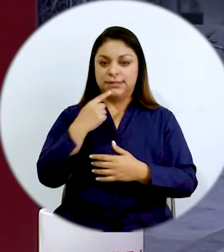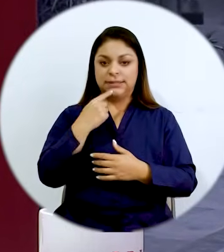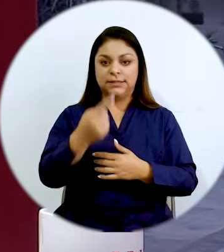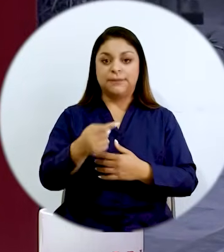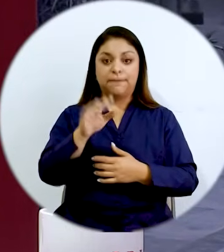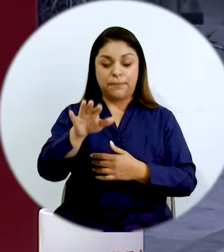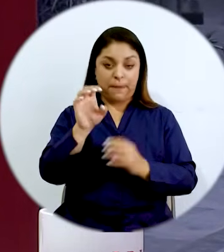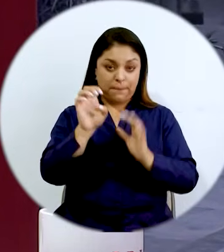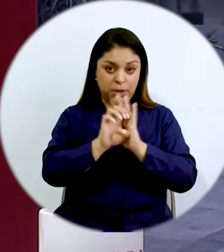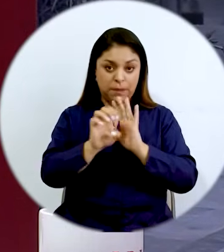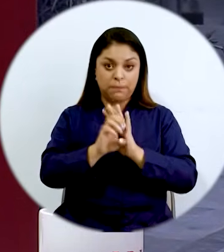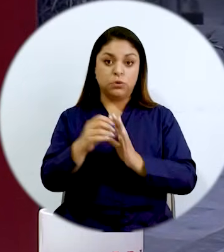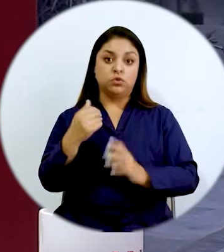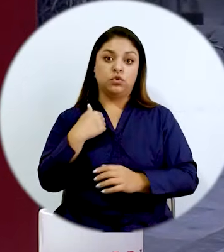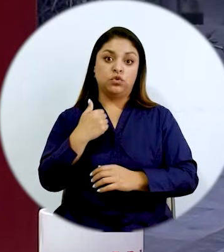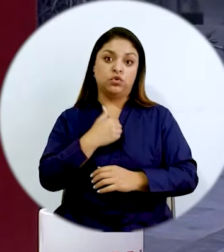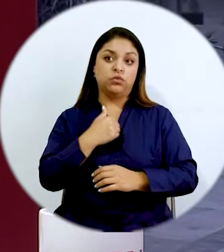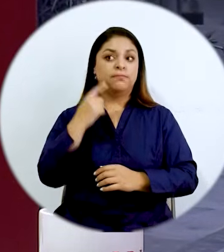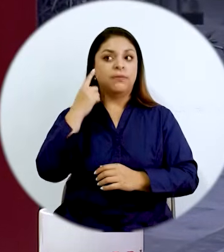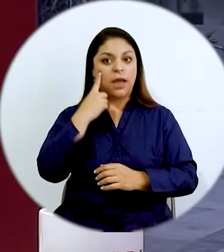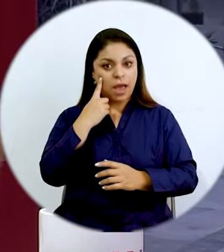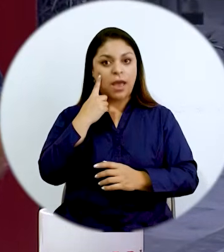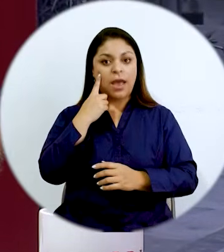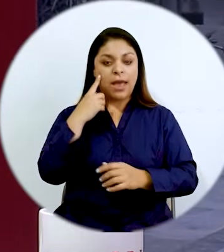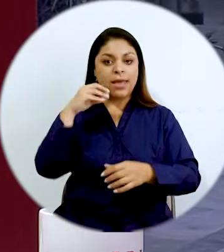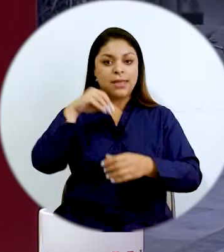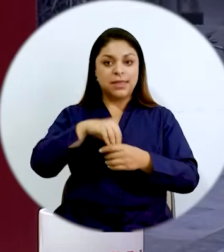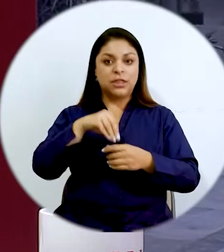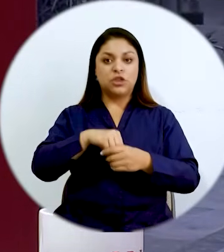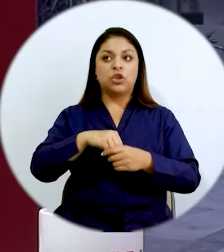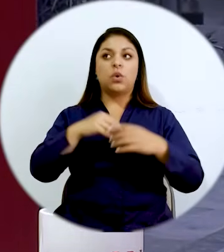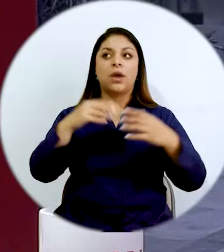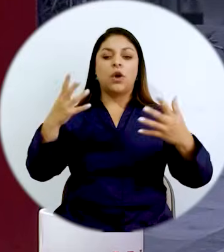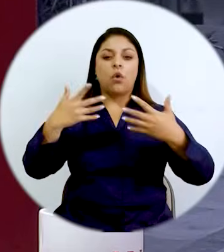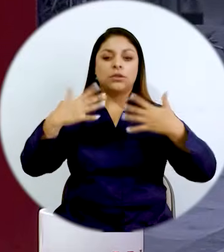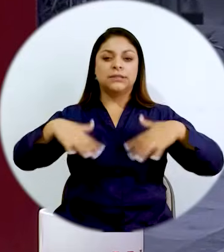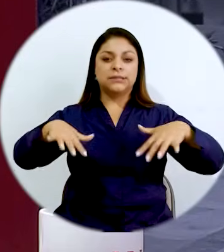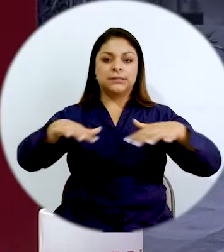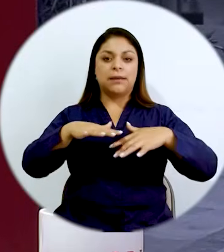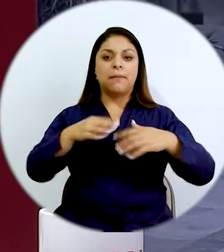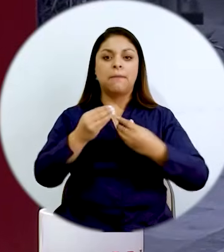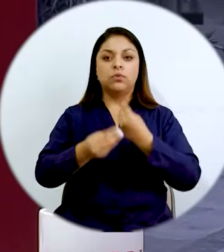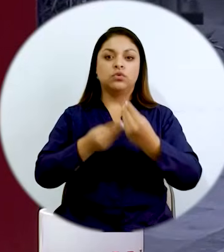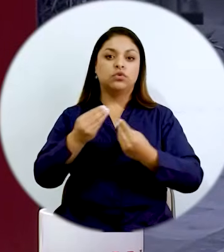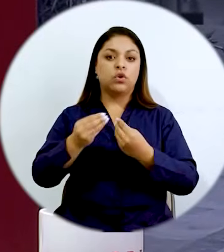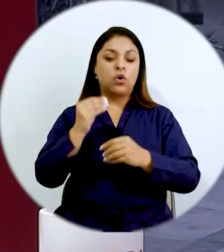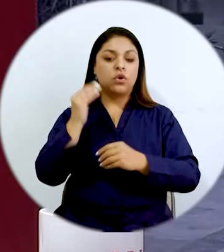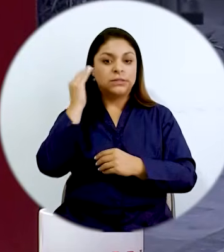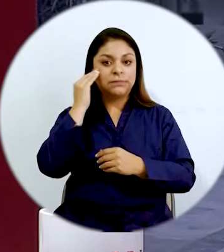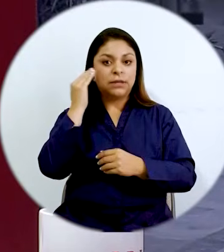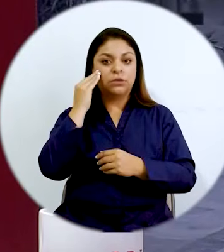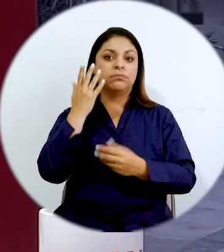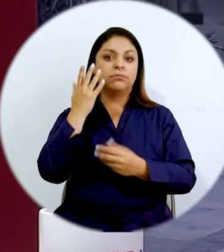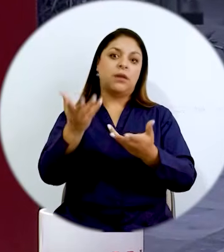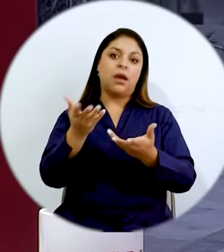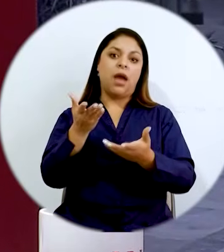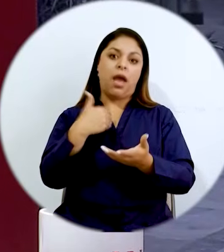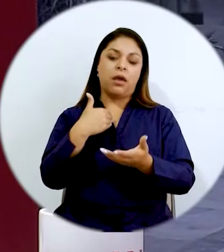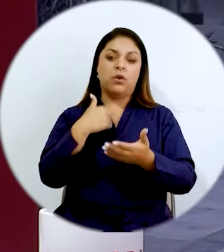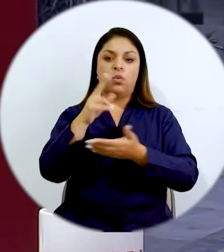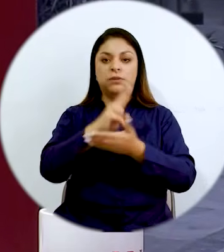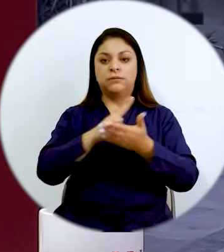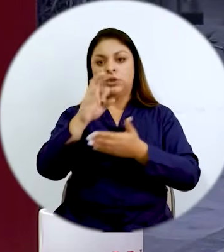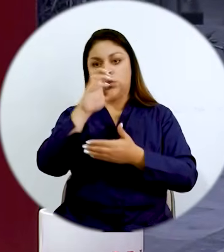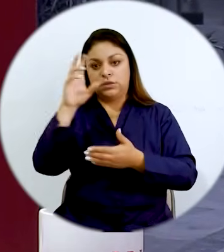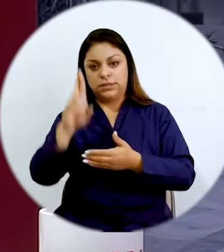Jorge. Digamos, podríamos decir que dentro del ecosistema de la producción del conocimiento está la Universidad de